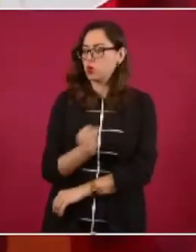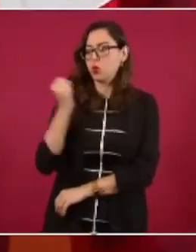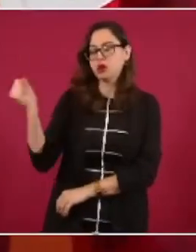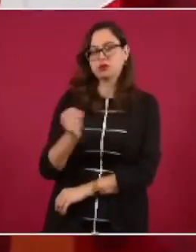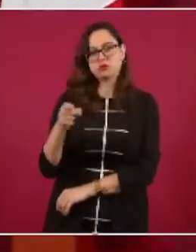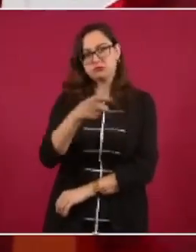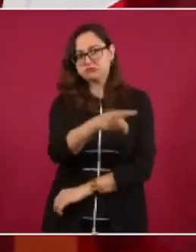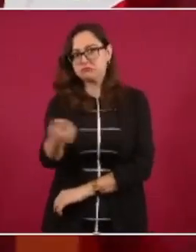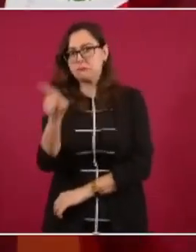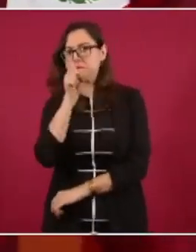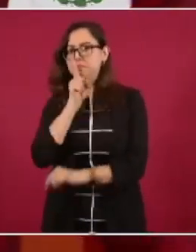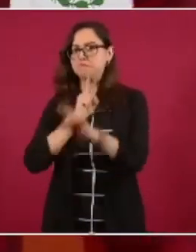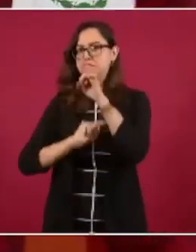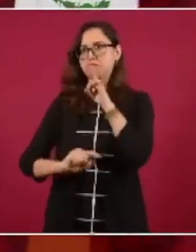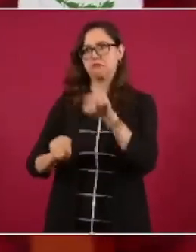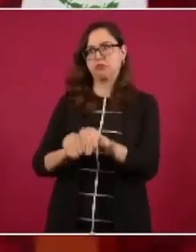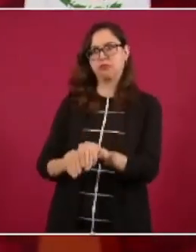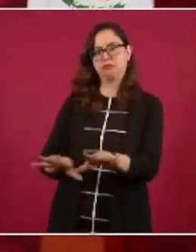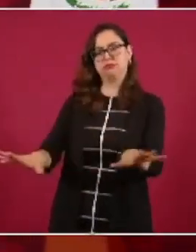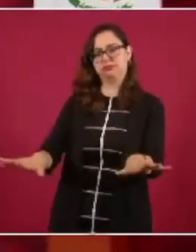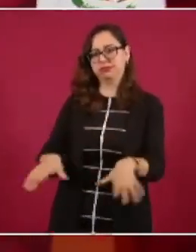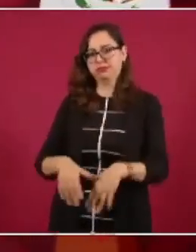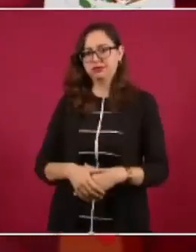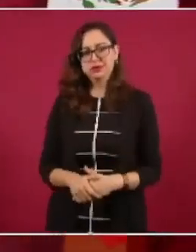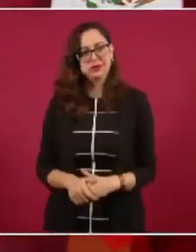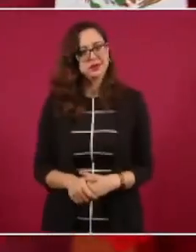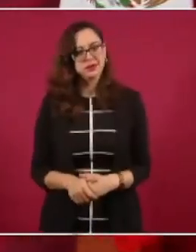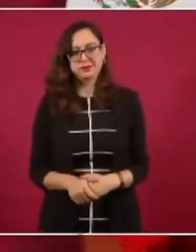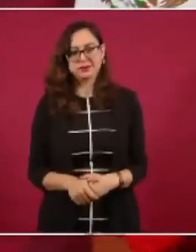Y ustedes, pues, no tienen por qué